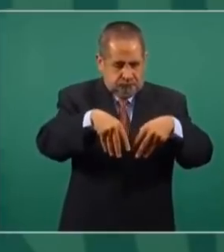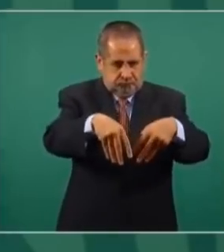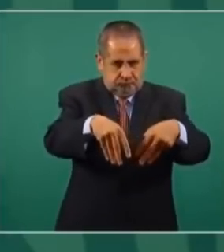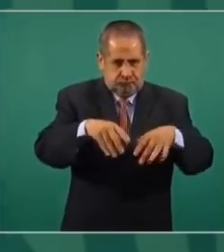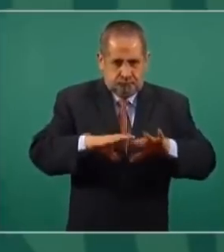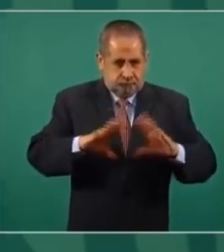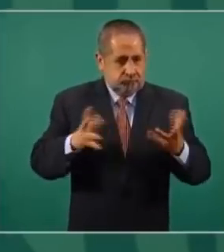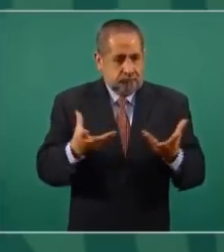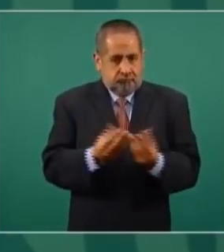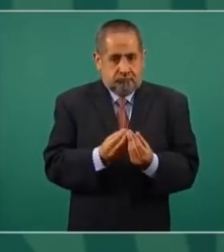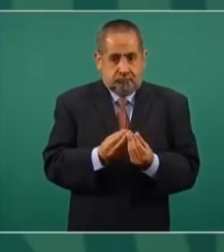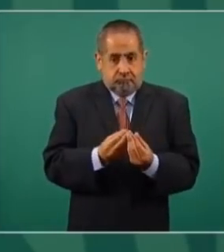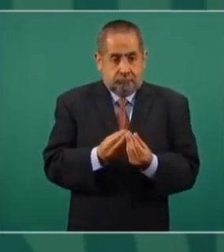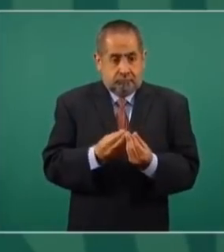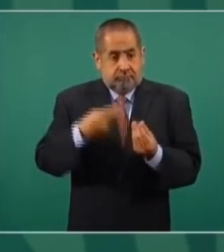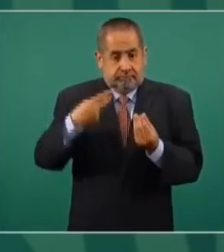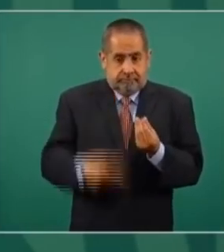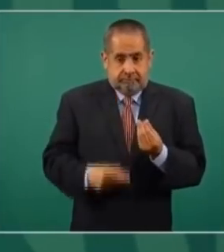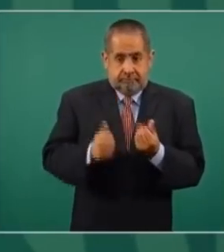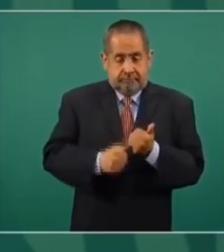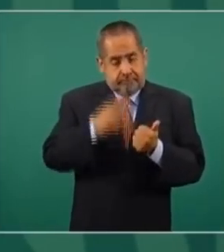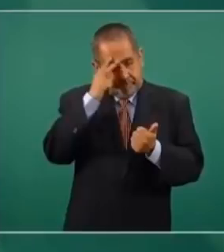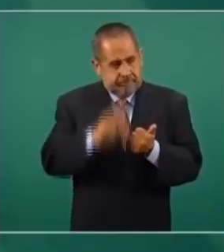todo va a ser para México.